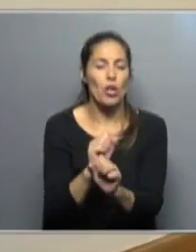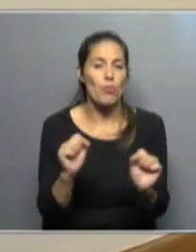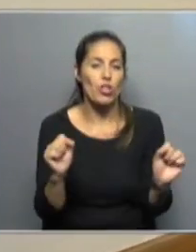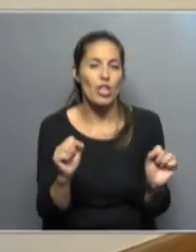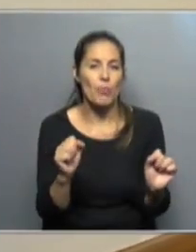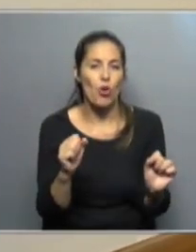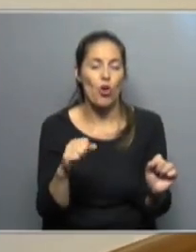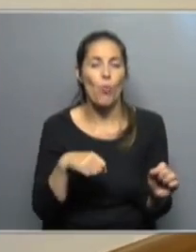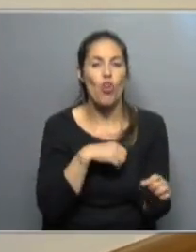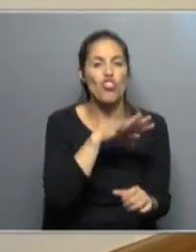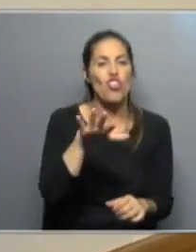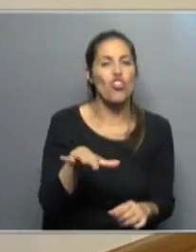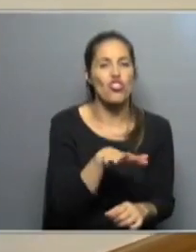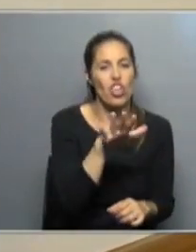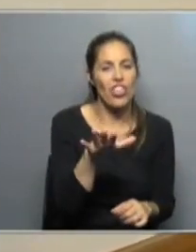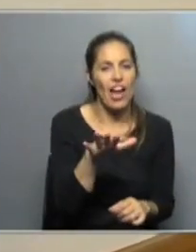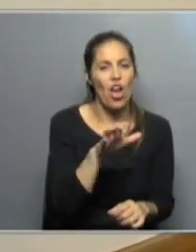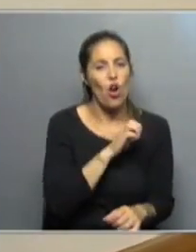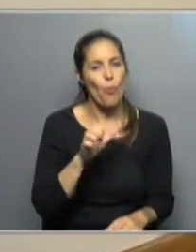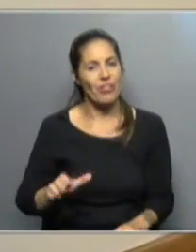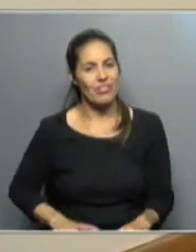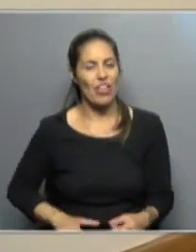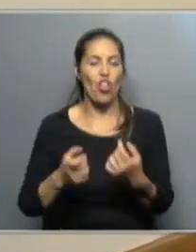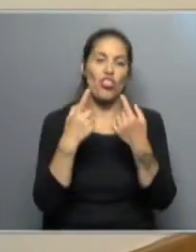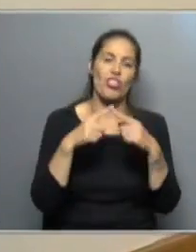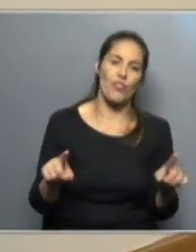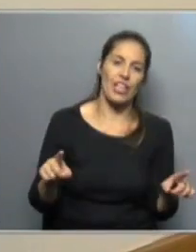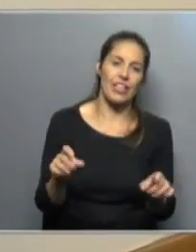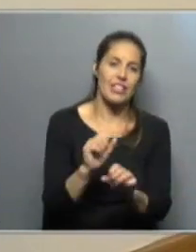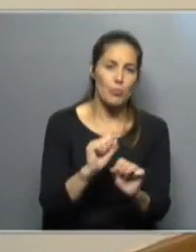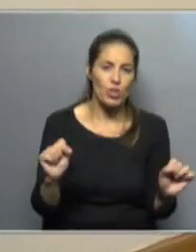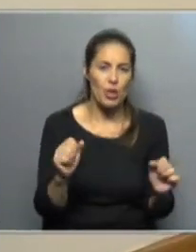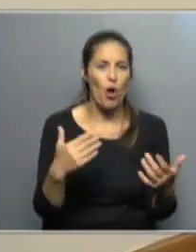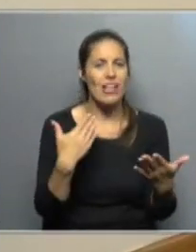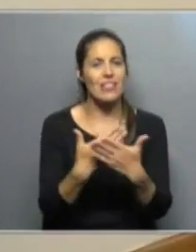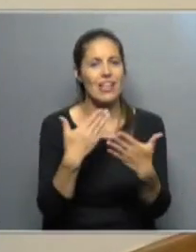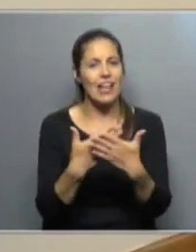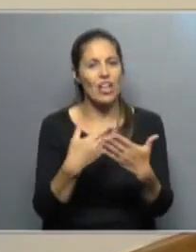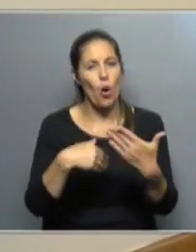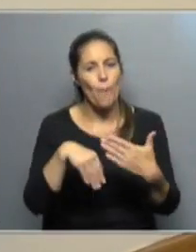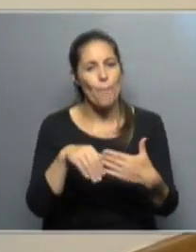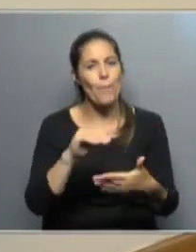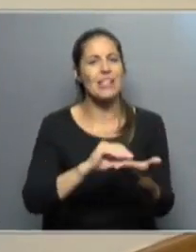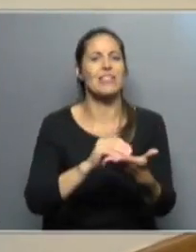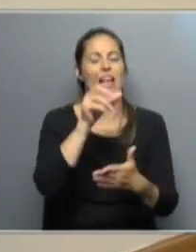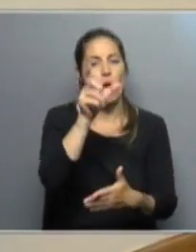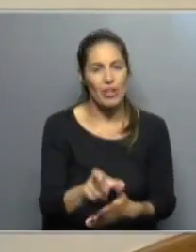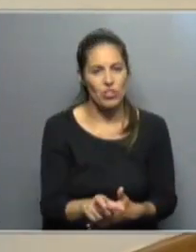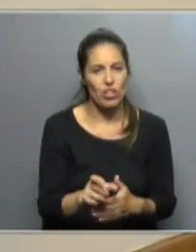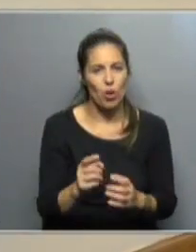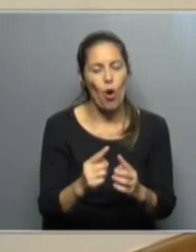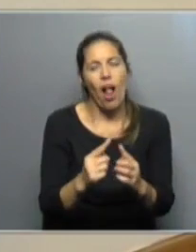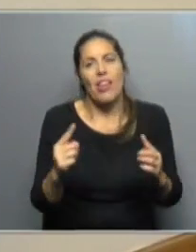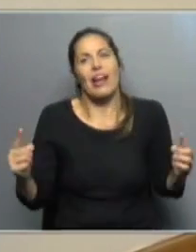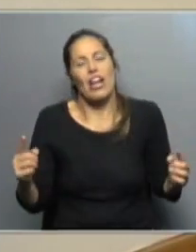tomar como sociedad, como Estado, sería diferente si tuviéramos la posibilidad de acercarnos más a estas personas, sí, de alejarnos del número